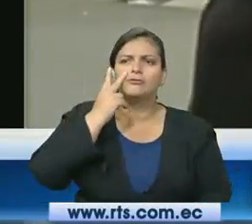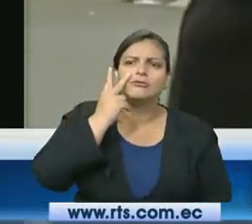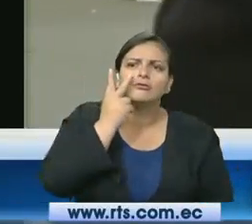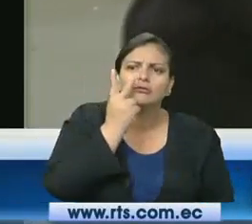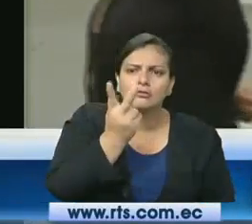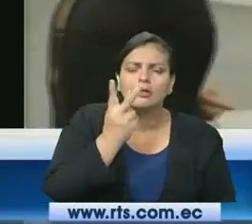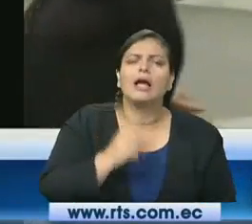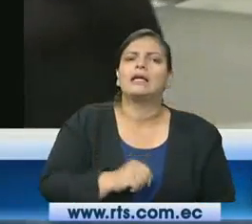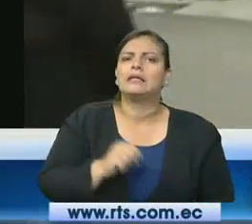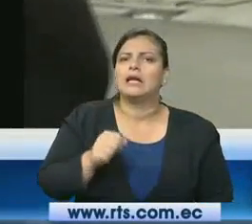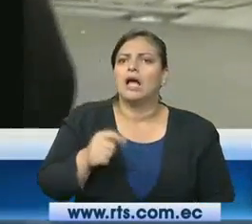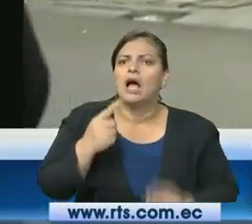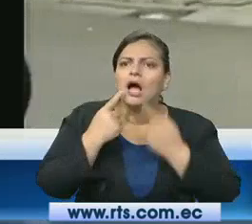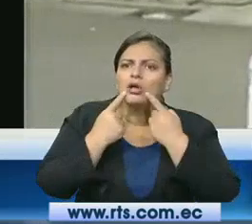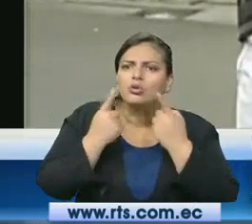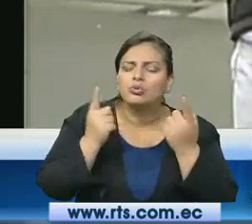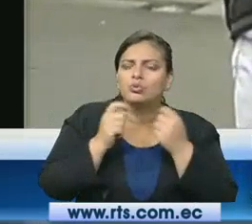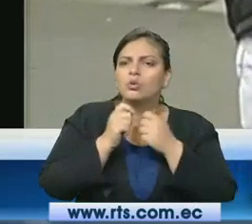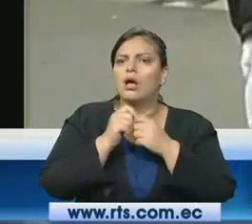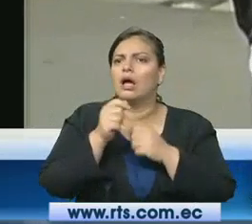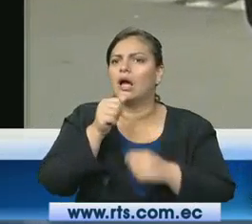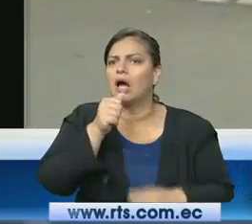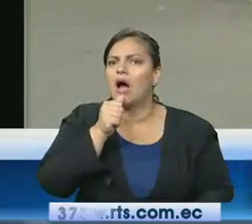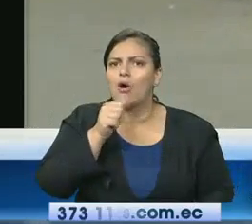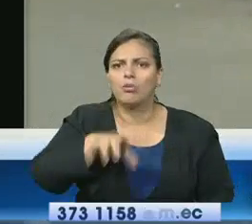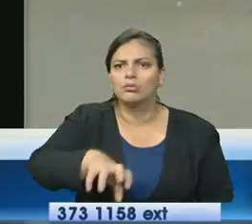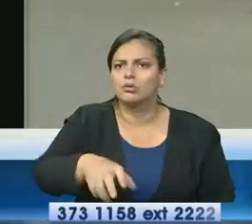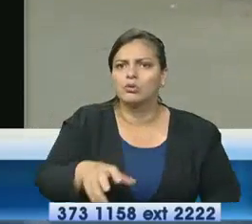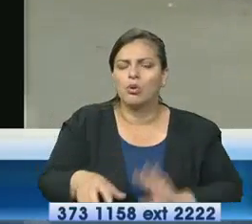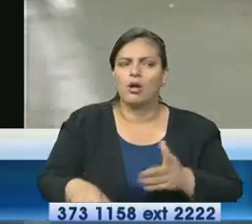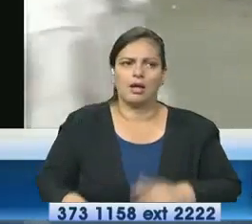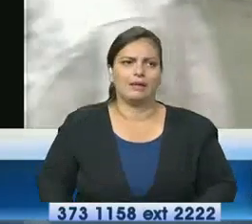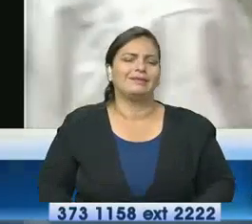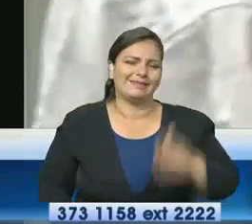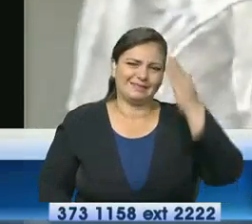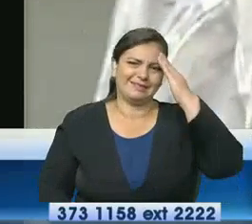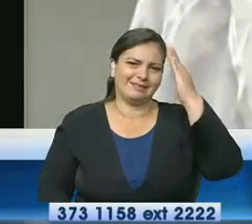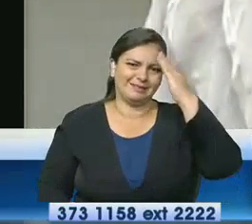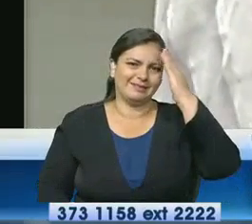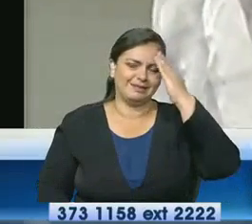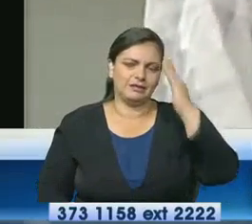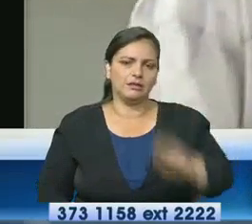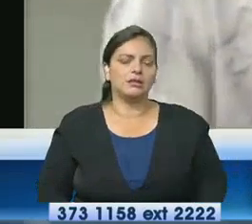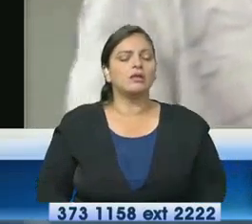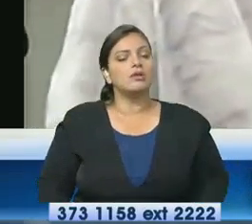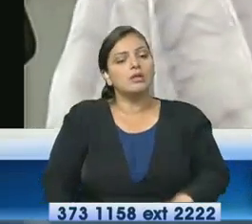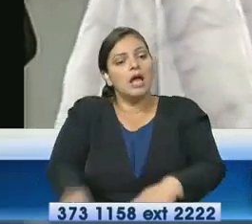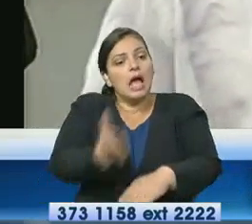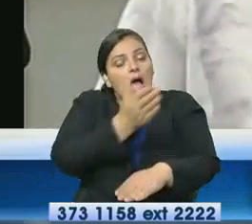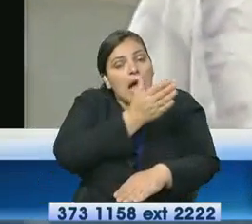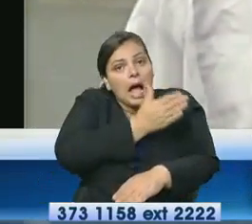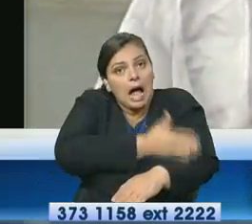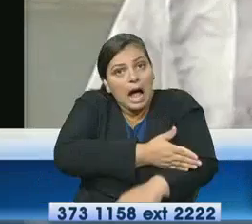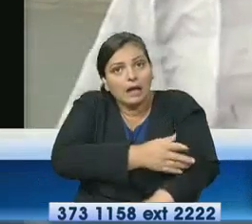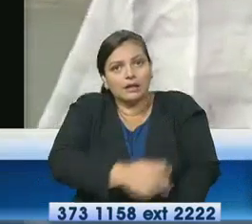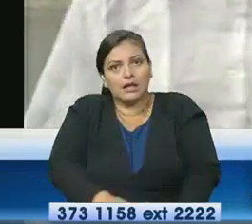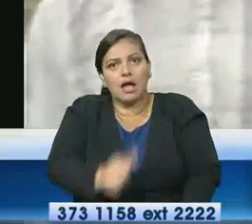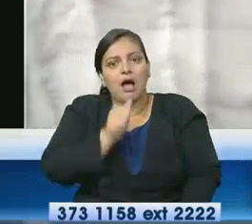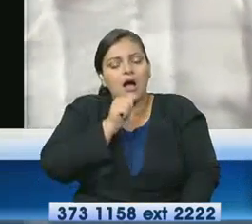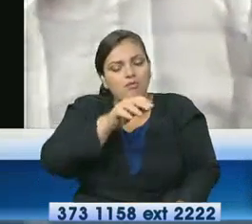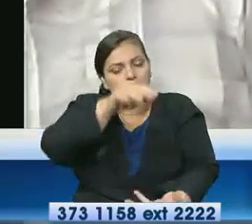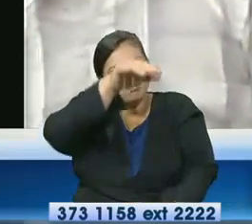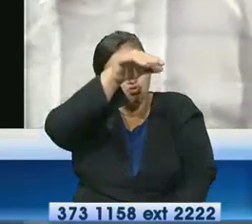también, digamos, de estar precavidos, de escoger agua antes de que después de lamentarnos después, pues entonces tenemos que